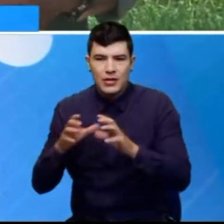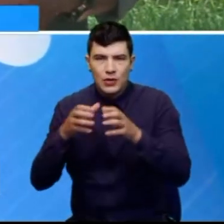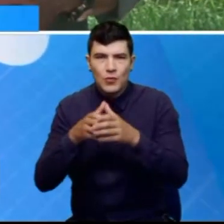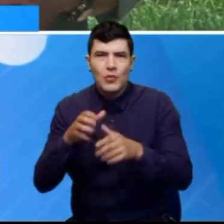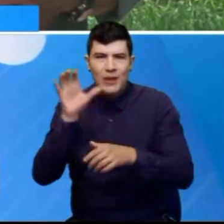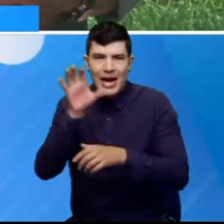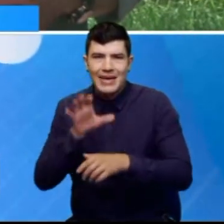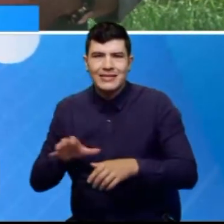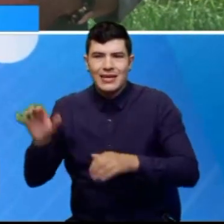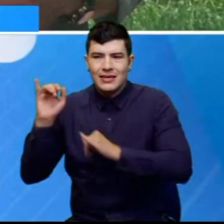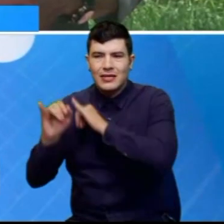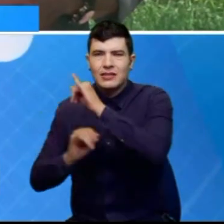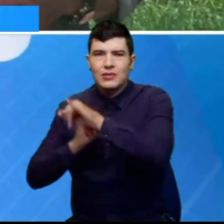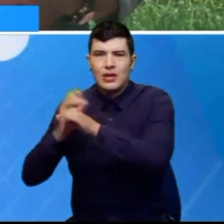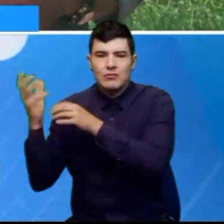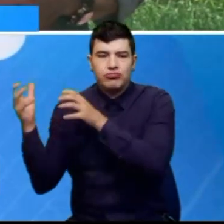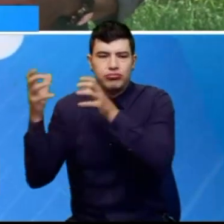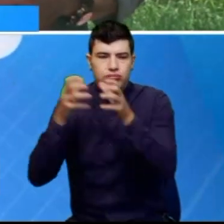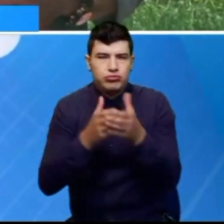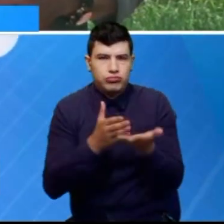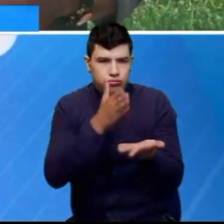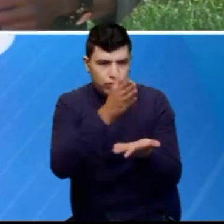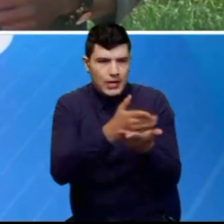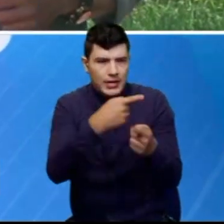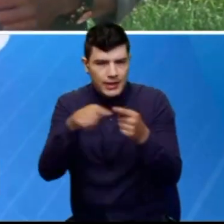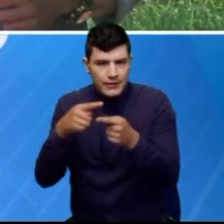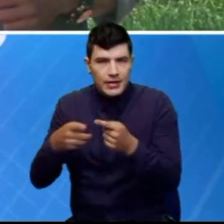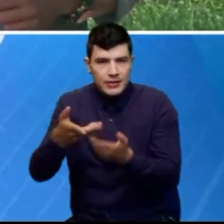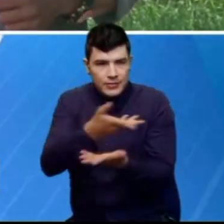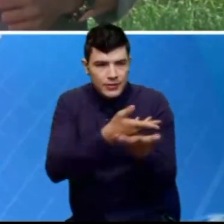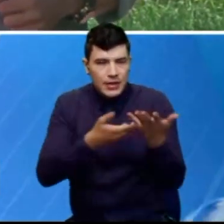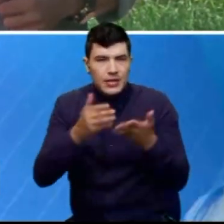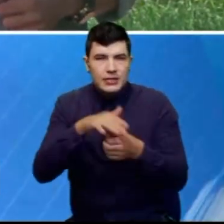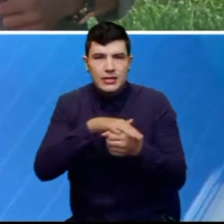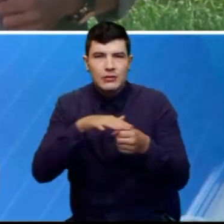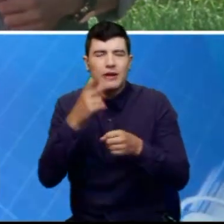Estaremos atentos con la cámara de Jesús Zúñiga, Raúl Rolando Castro para Oriente Noticias. Muy buenas tardes.